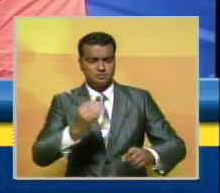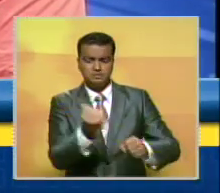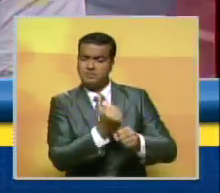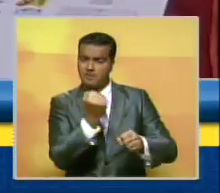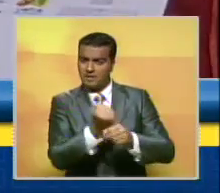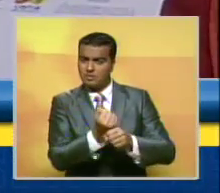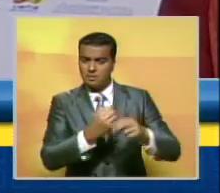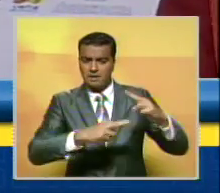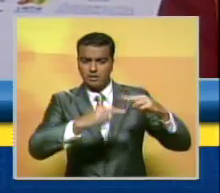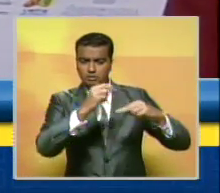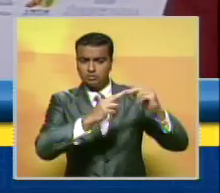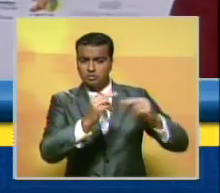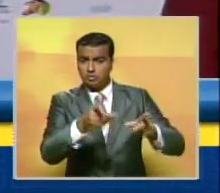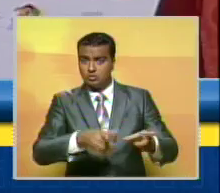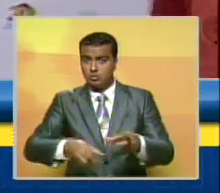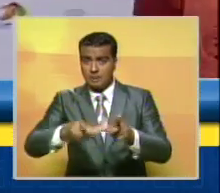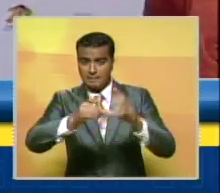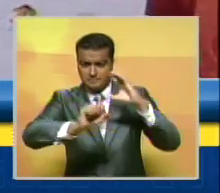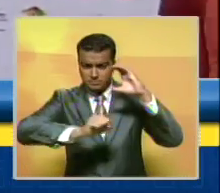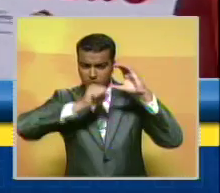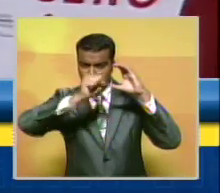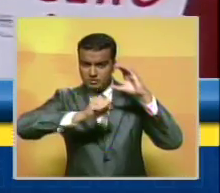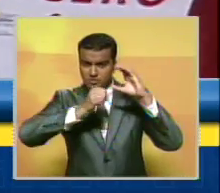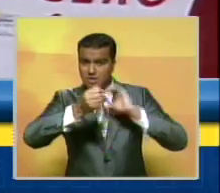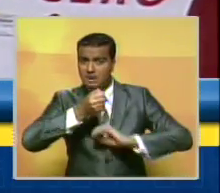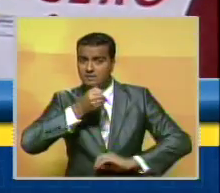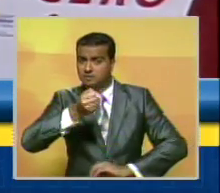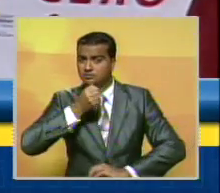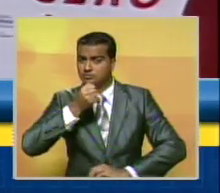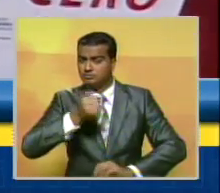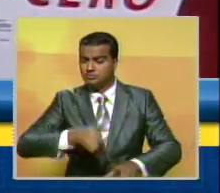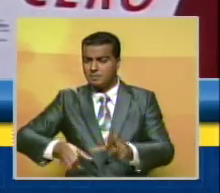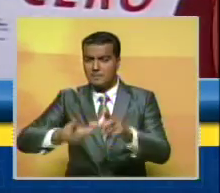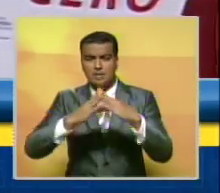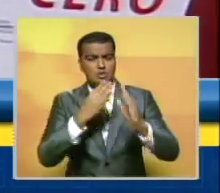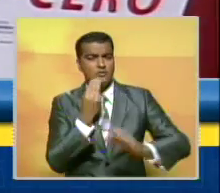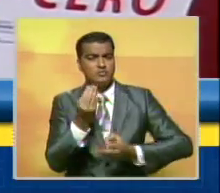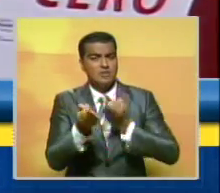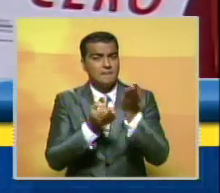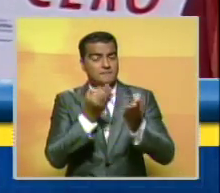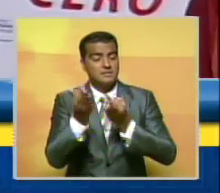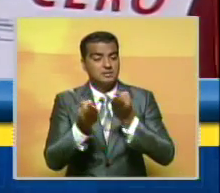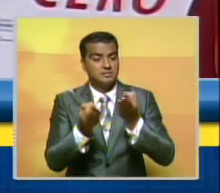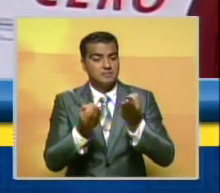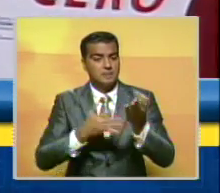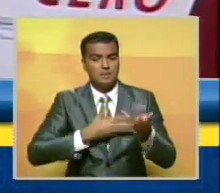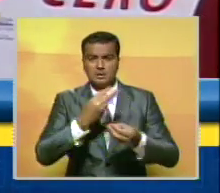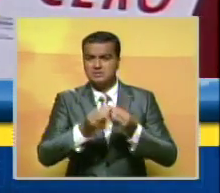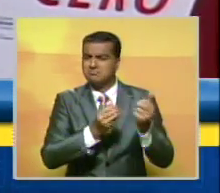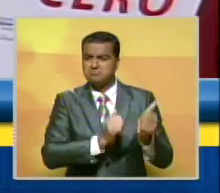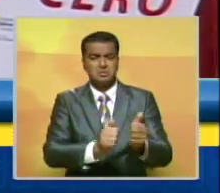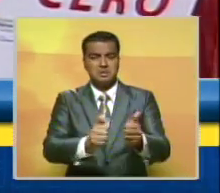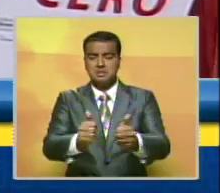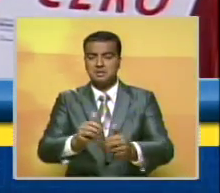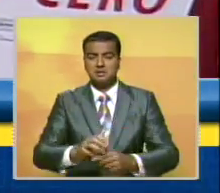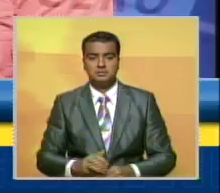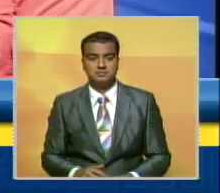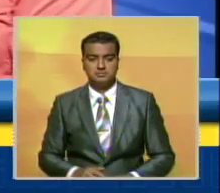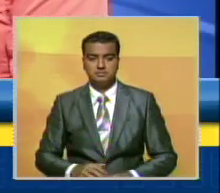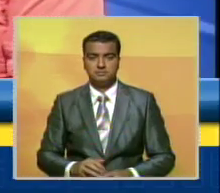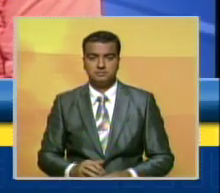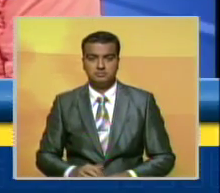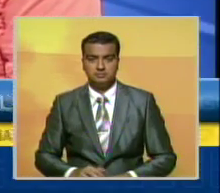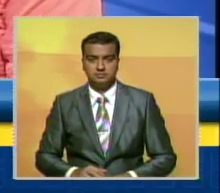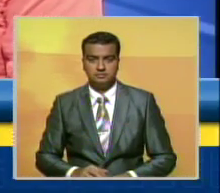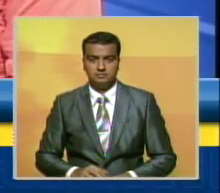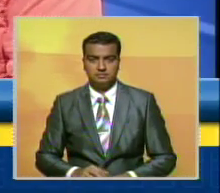estados y municipios del país, bueno, para brindarle espacios directos a que la juventud se exprese y pueda grabar y sus obras puedan reproducirse